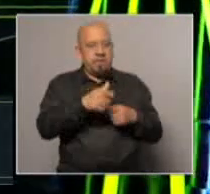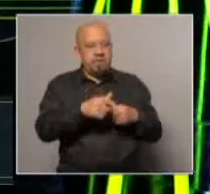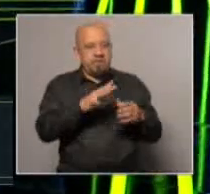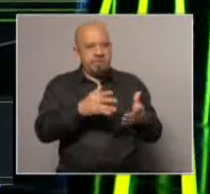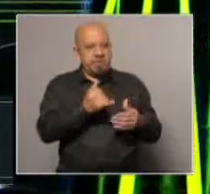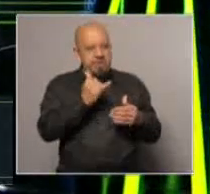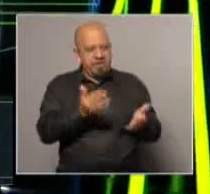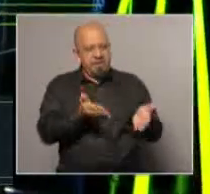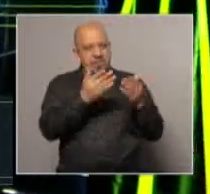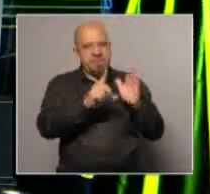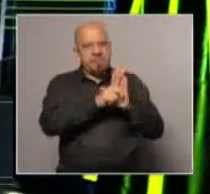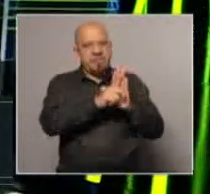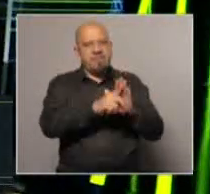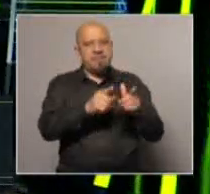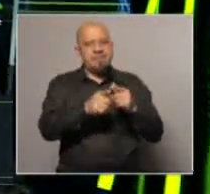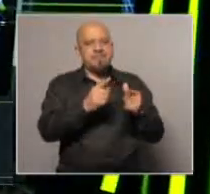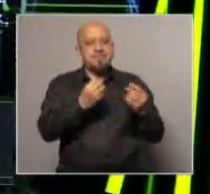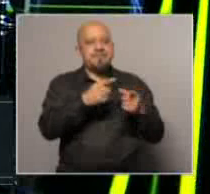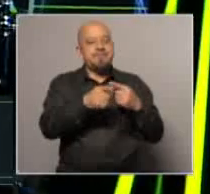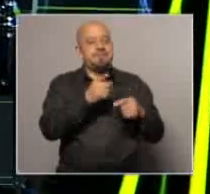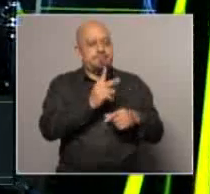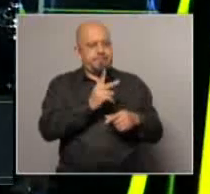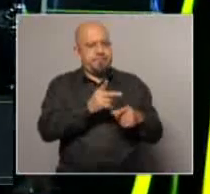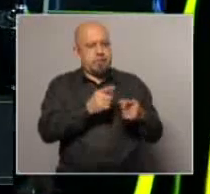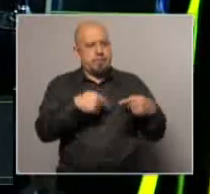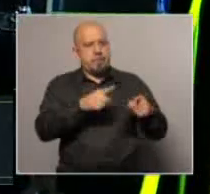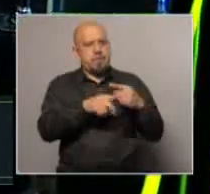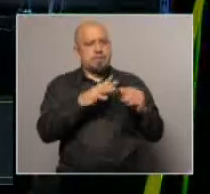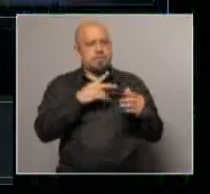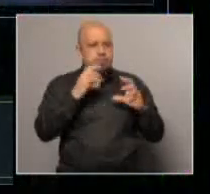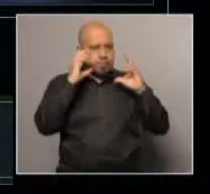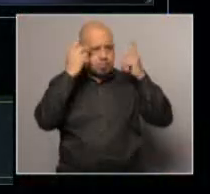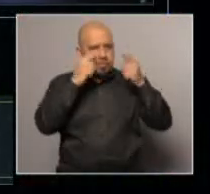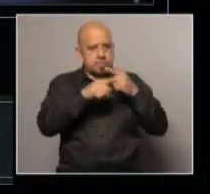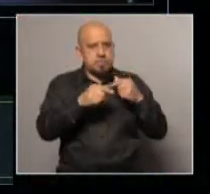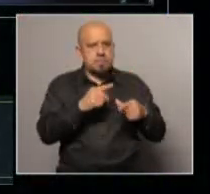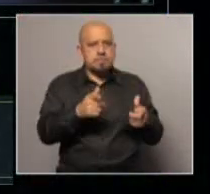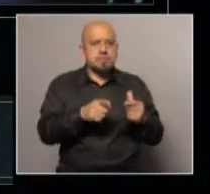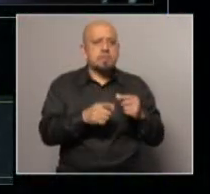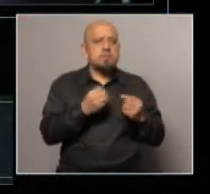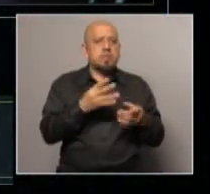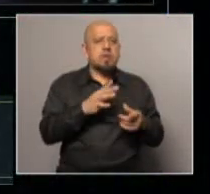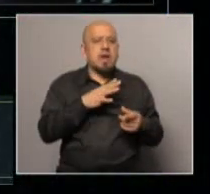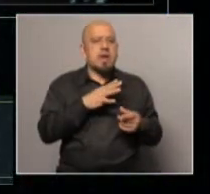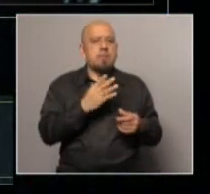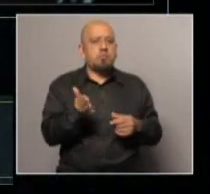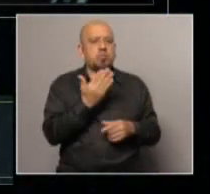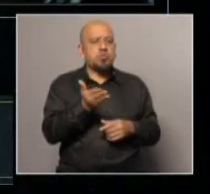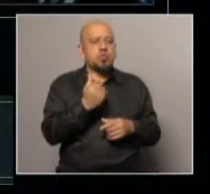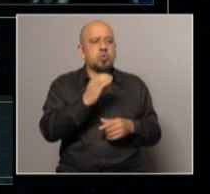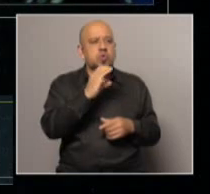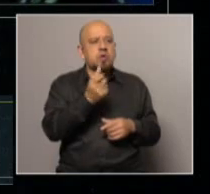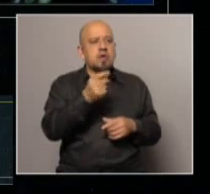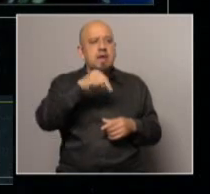este negocio, porque además es uno de los que de esas prohibiciones que se violenta y se viola constantemente, ¿no? Uh-huh. Porque hay producción de cannabis.